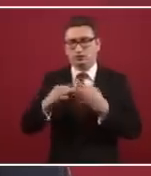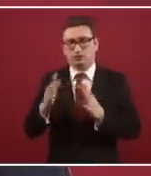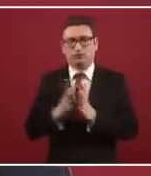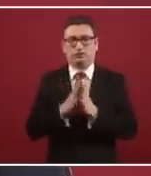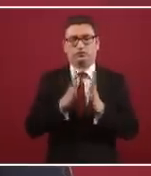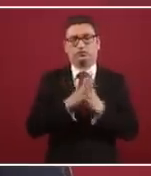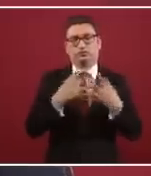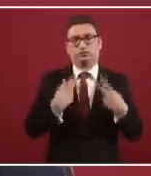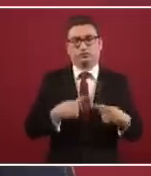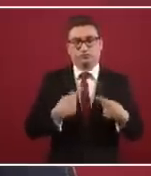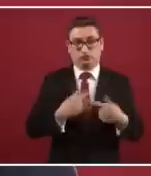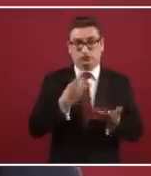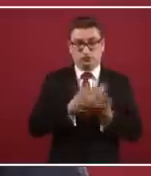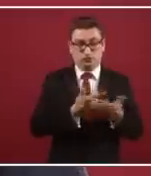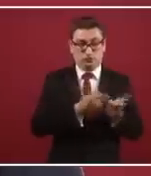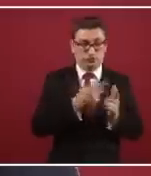políticos